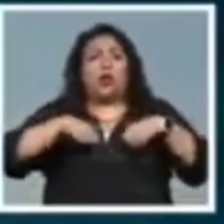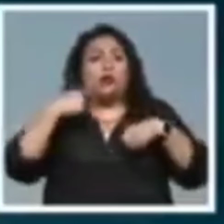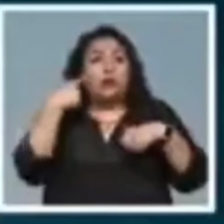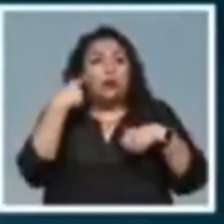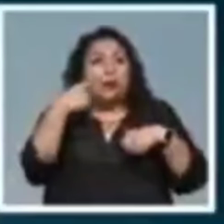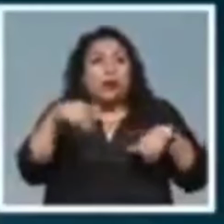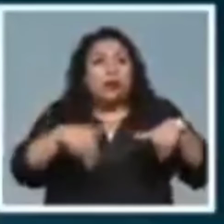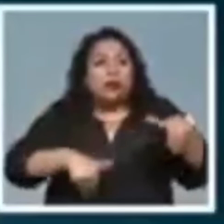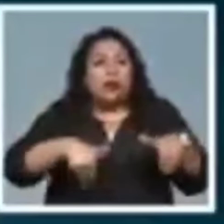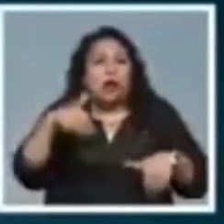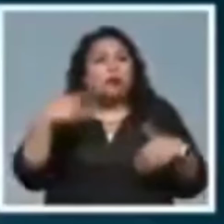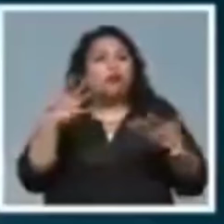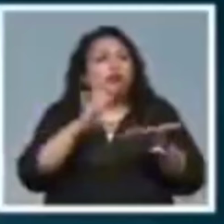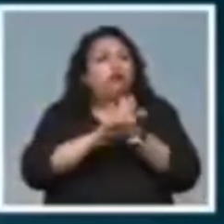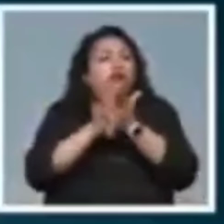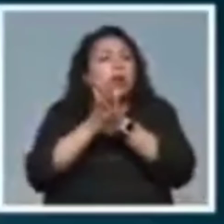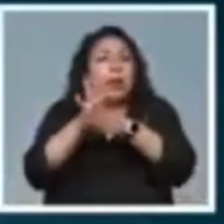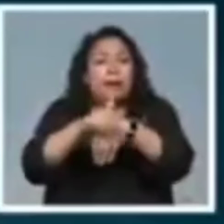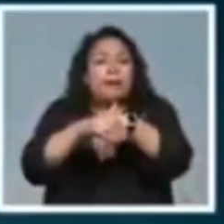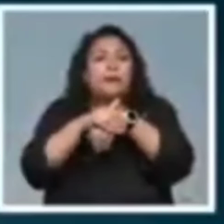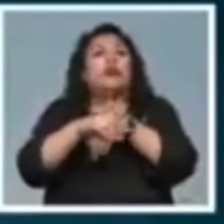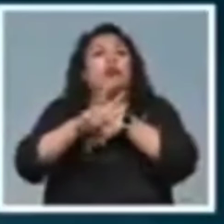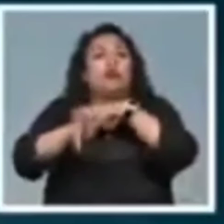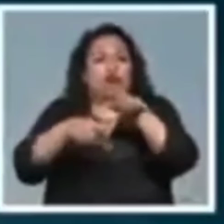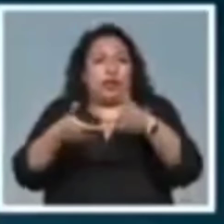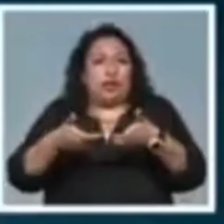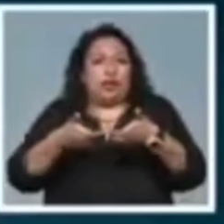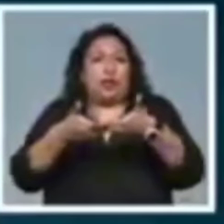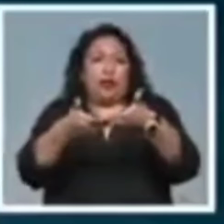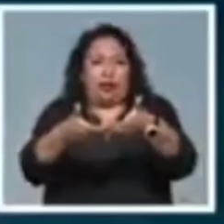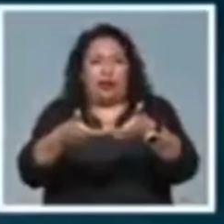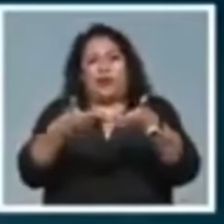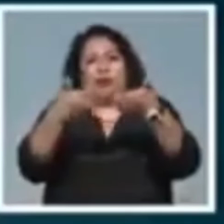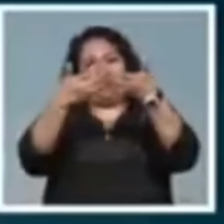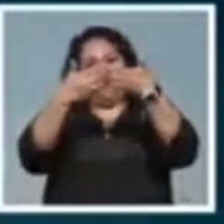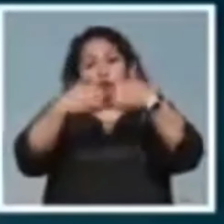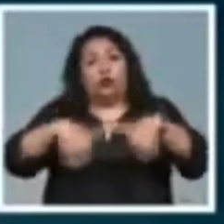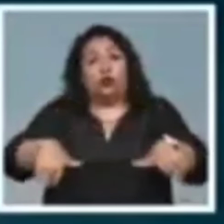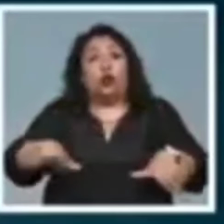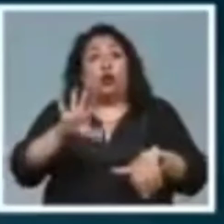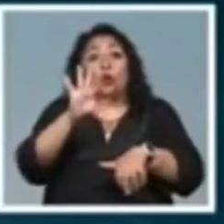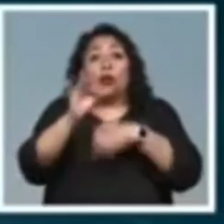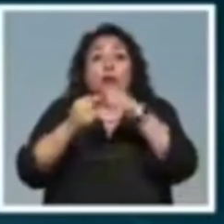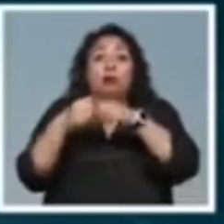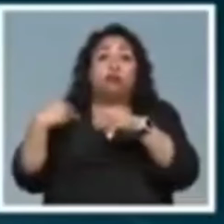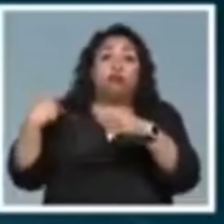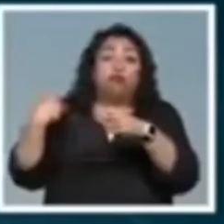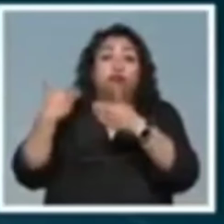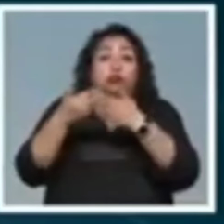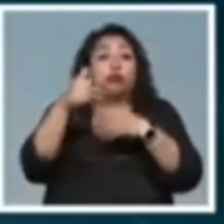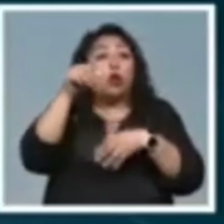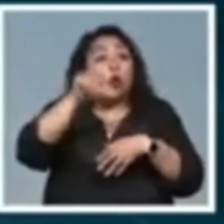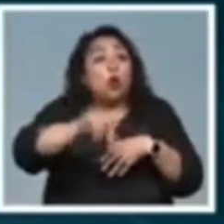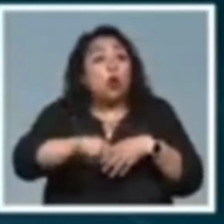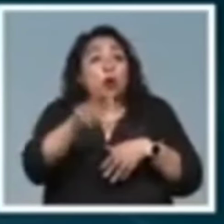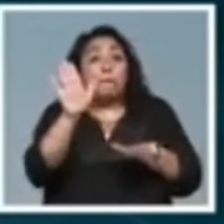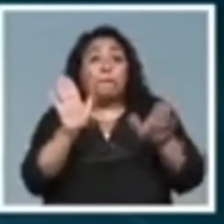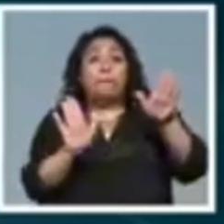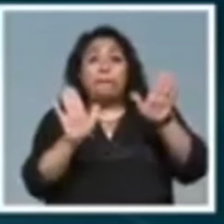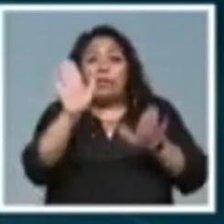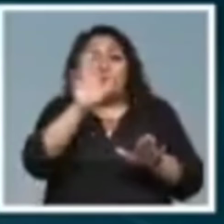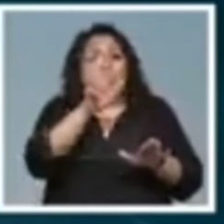el teatro y con la complicidad de un amigo se lanzó a la calle a dar funciones. 40 años han pasado y hoy es uno de los mimos